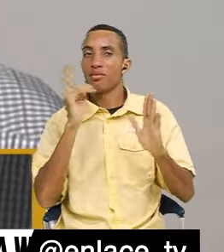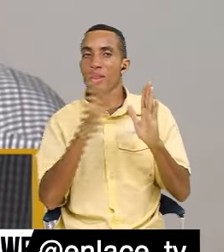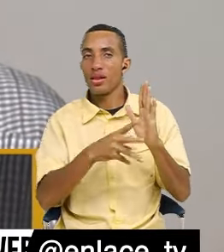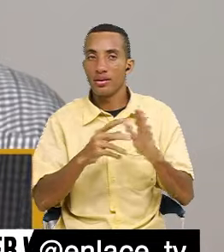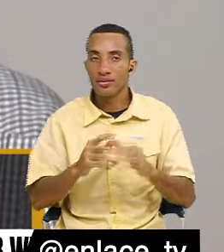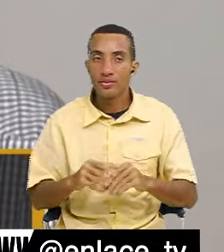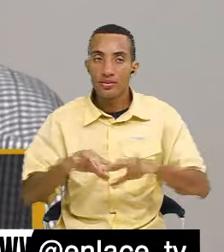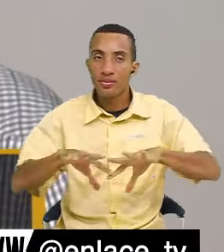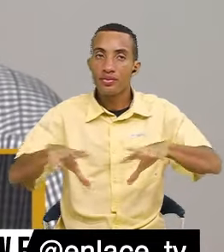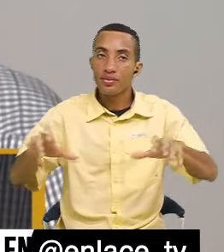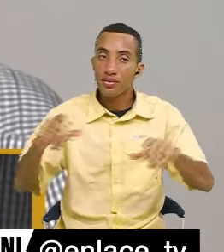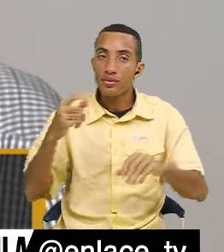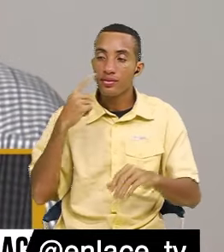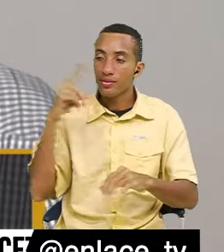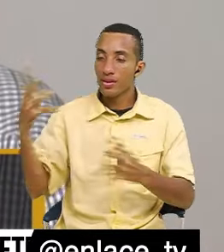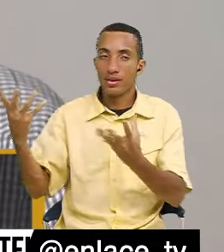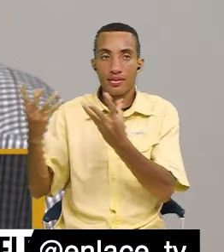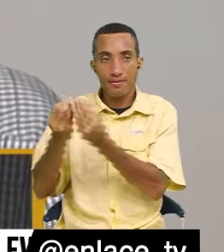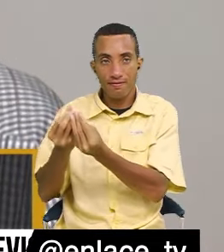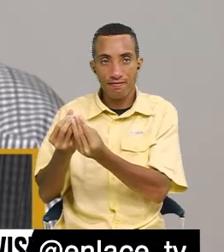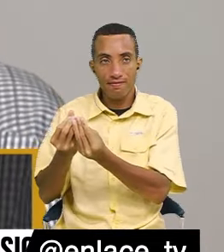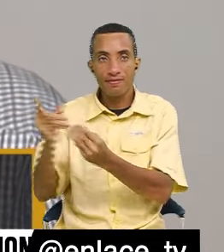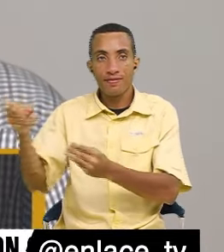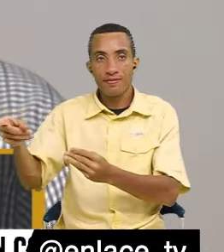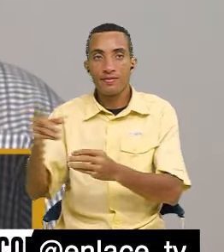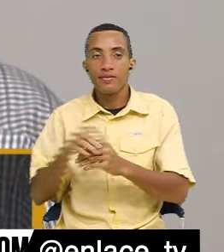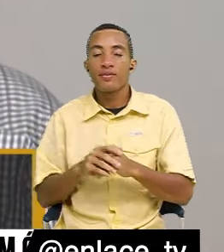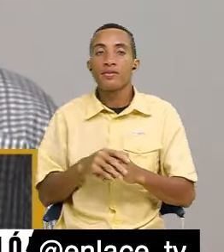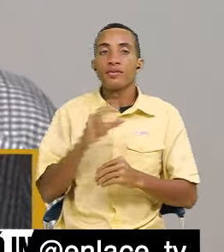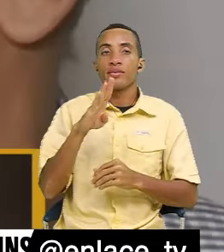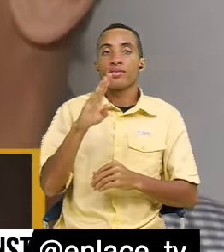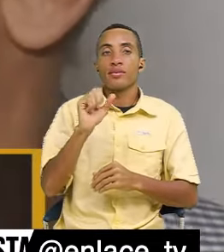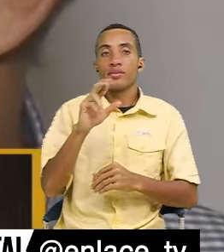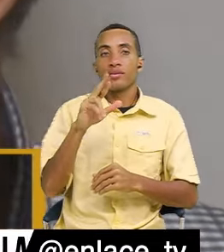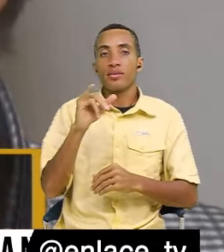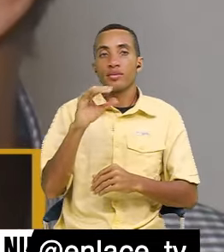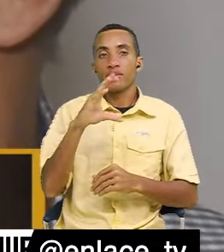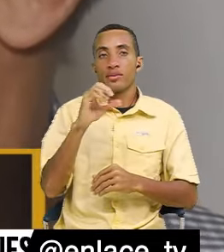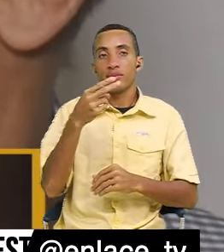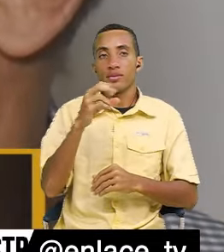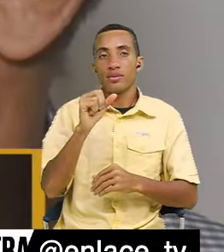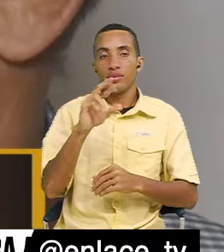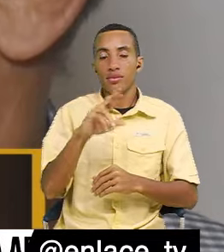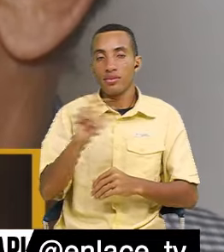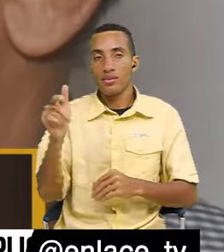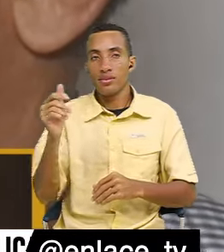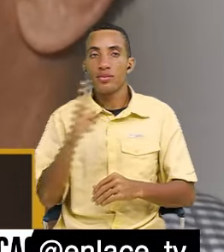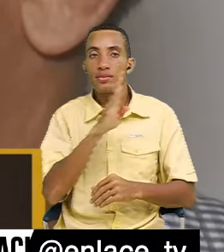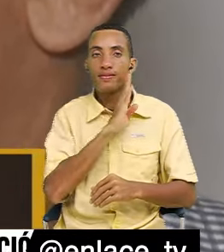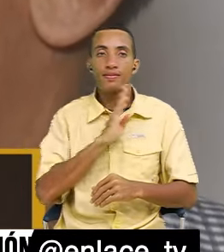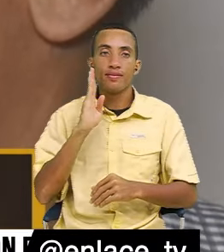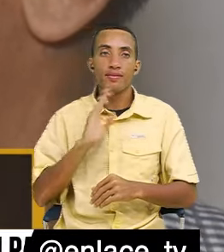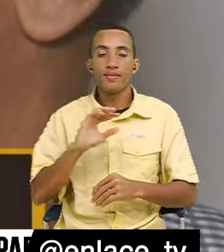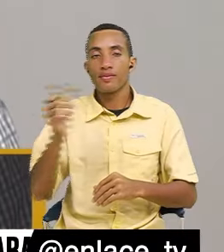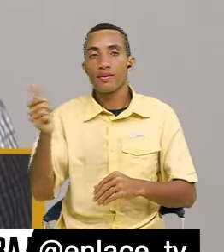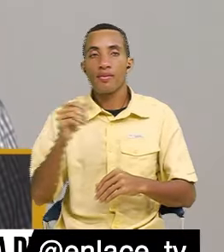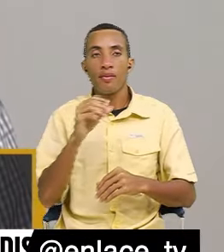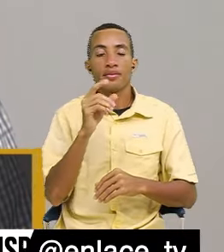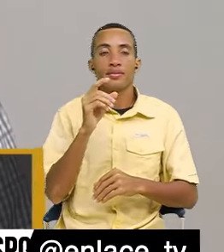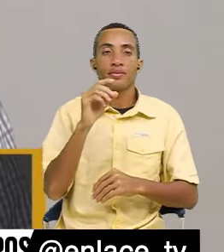ver con el frente que operó en Barichara, en San Gil y en la Mesa de los Santos. El papel jugado por alias Mauricio lo define así la defensa. No,